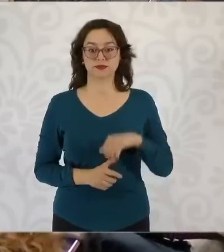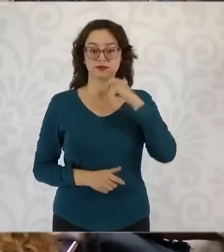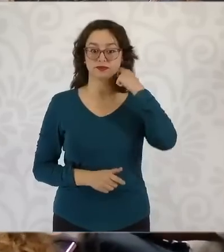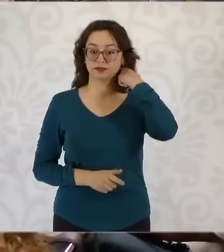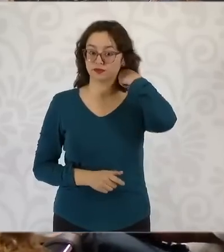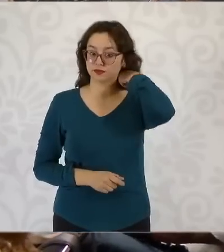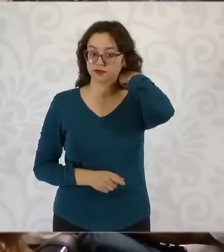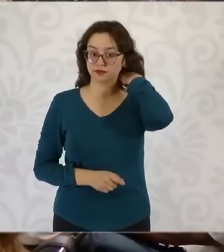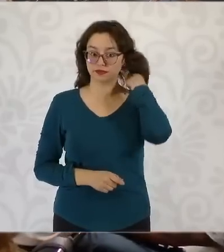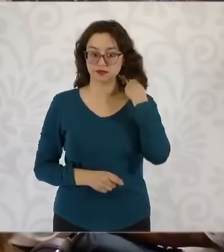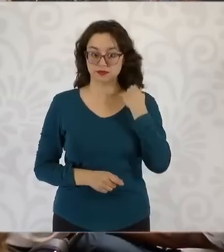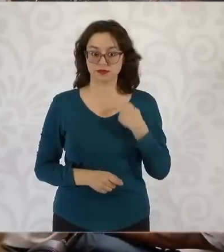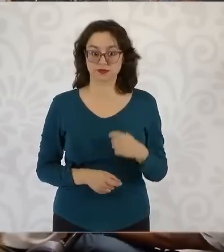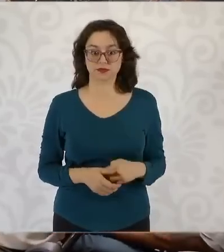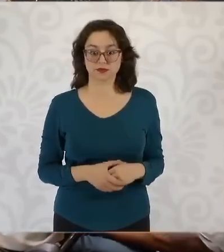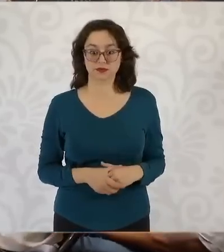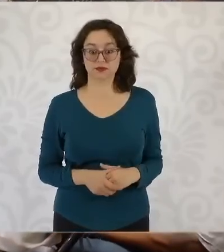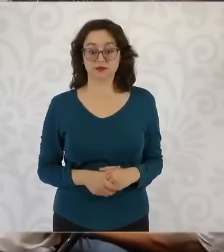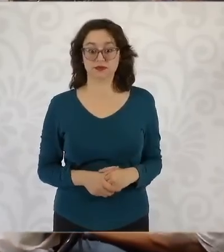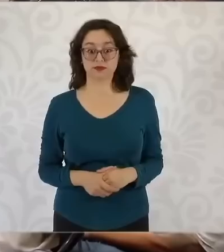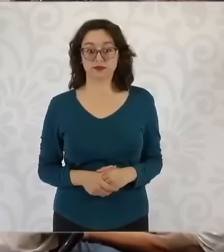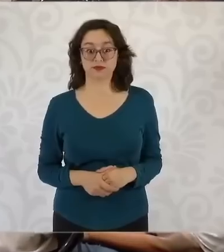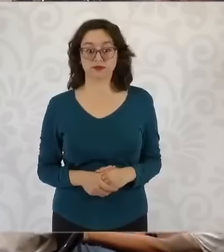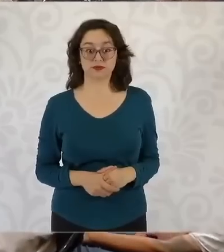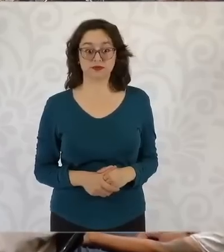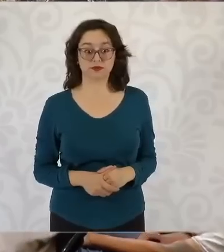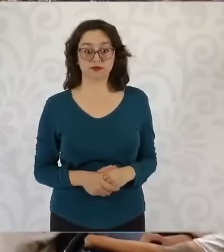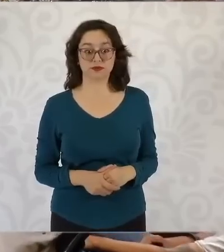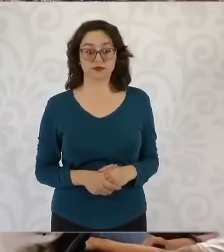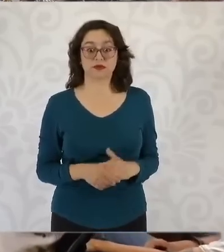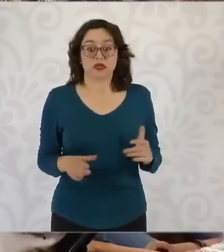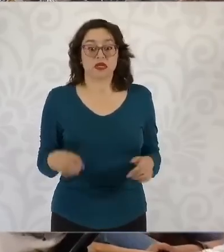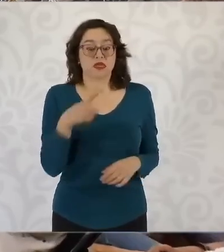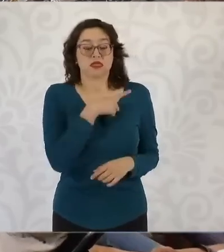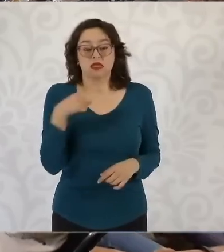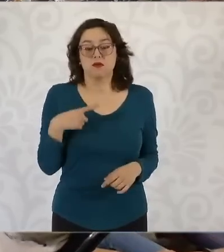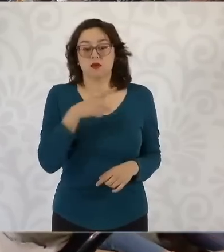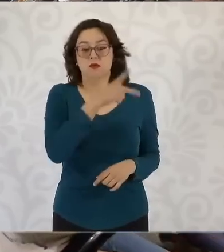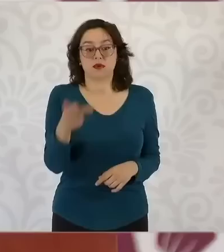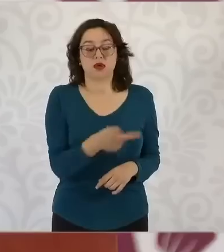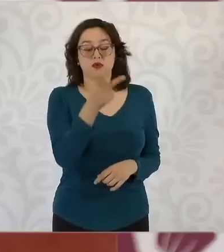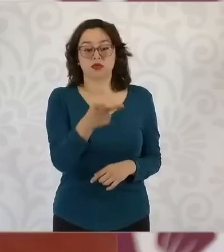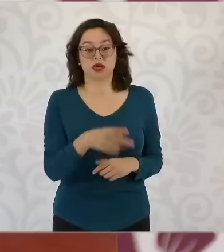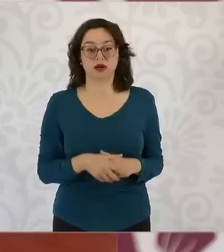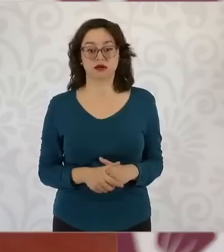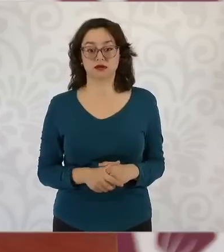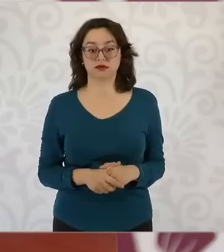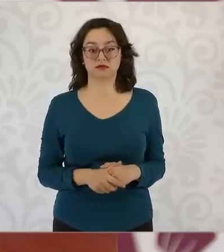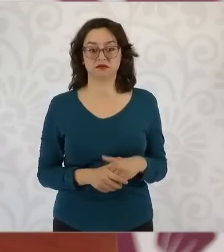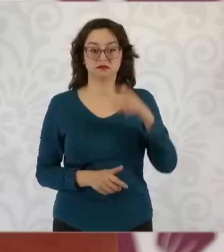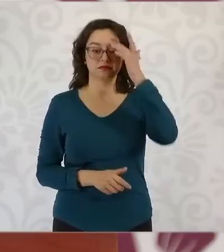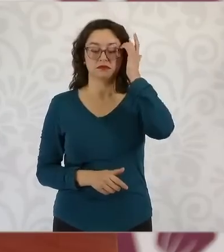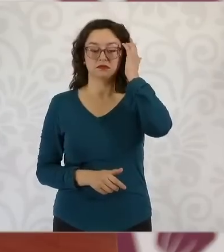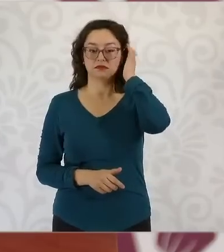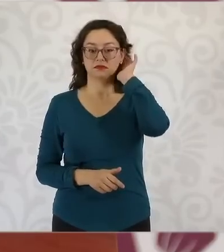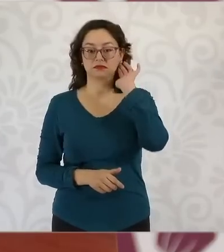¿Tratado estadounidense? Pues tendría que preguntarle ahí a los compañeros, pues fue breve, unos 10 minutos,